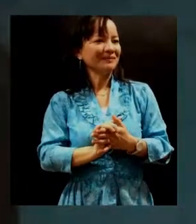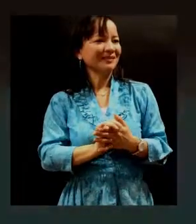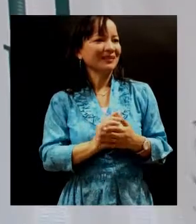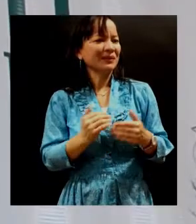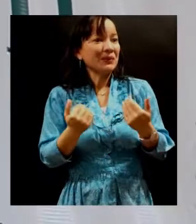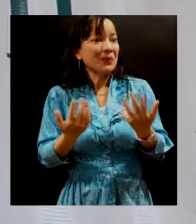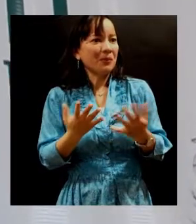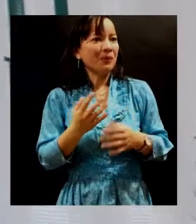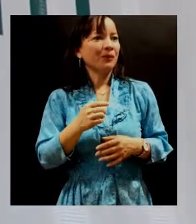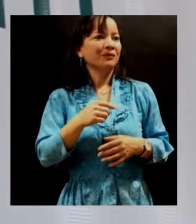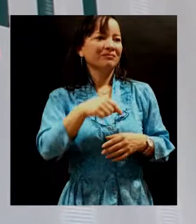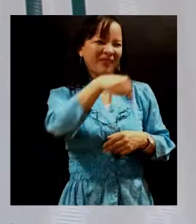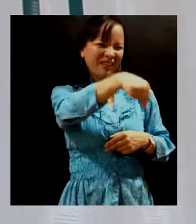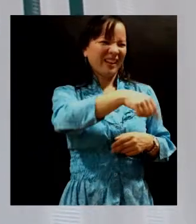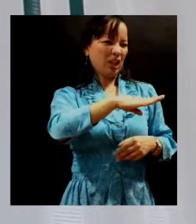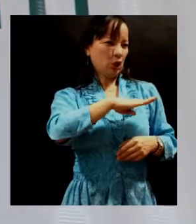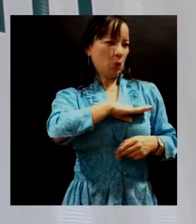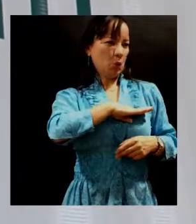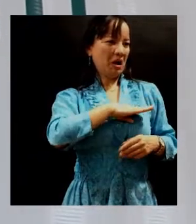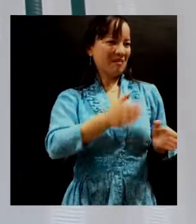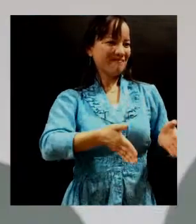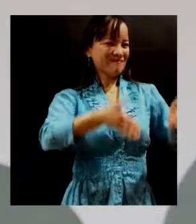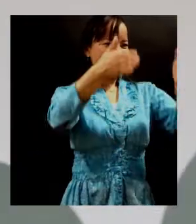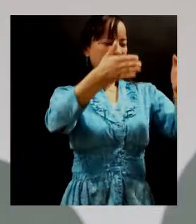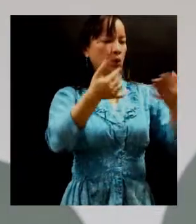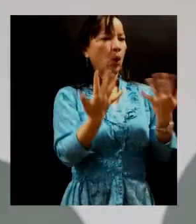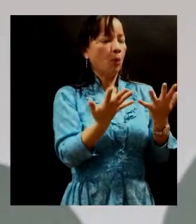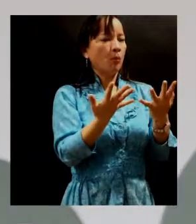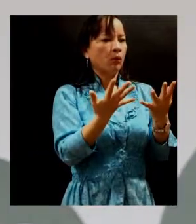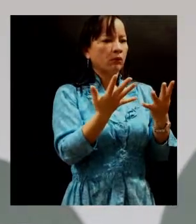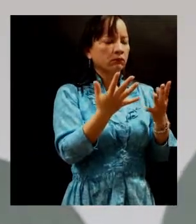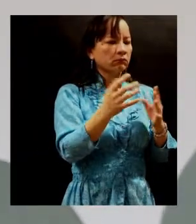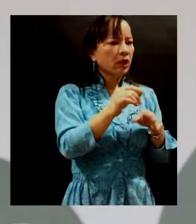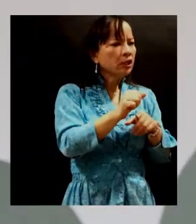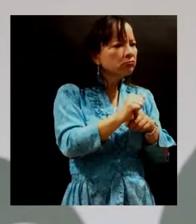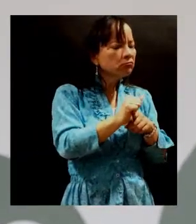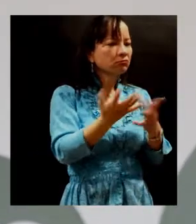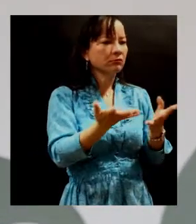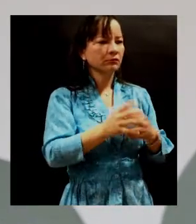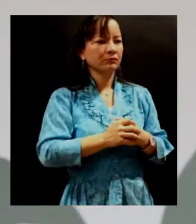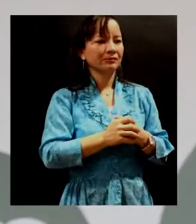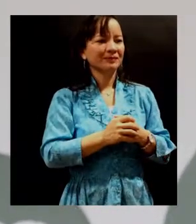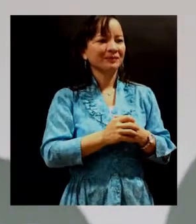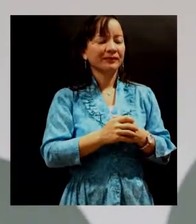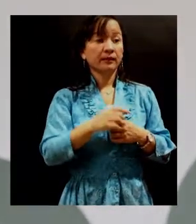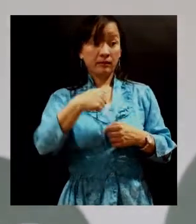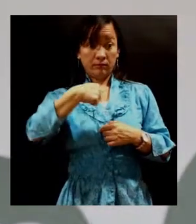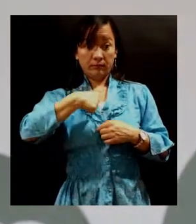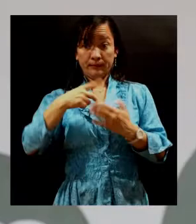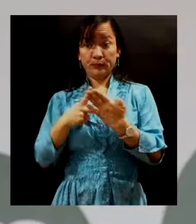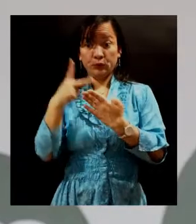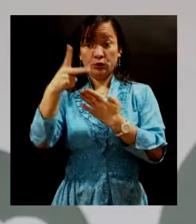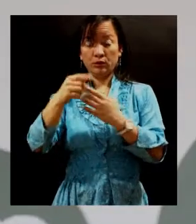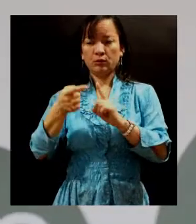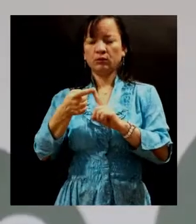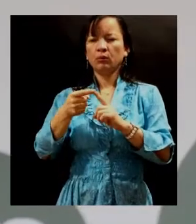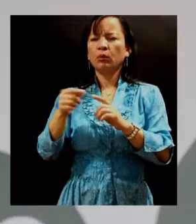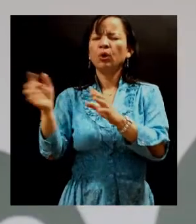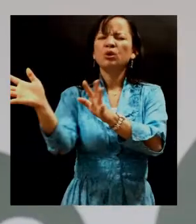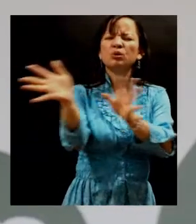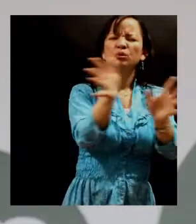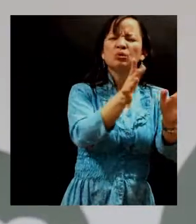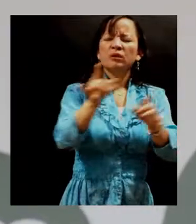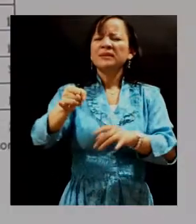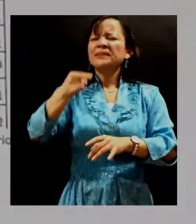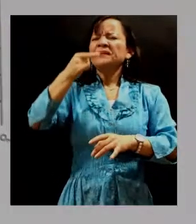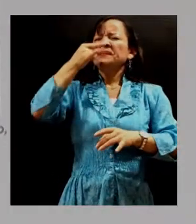fue ejecutado en la alcaldía de la ciudad de Tunja. Bueno, mi proyecto es el diseño de un sistema de medición de variables de calidad del